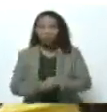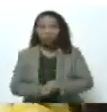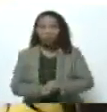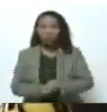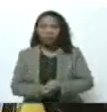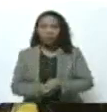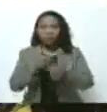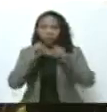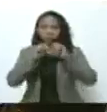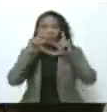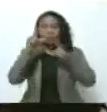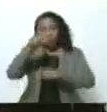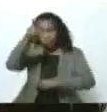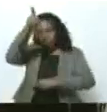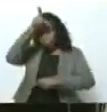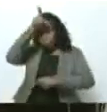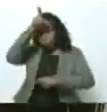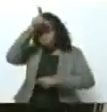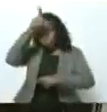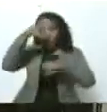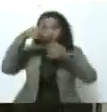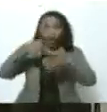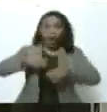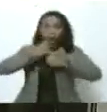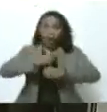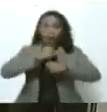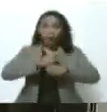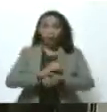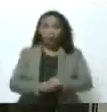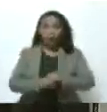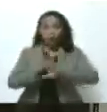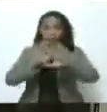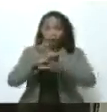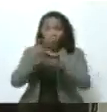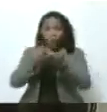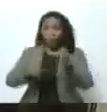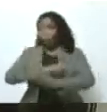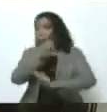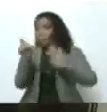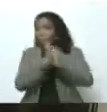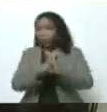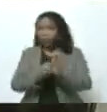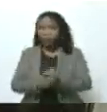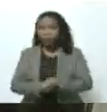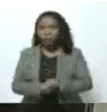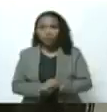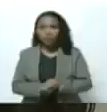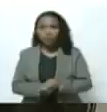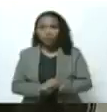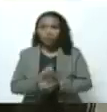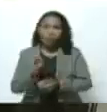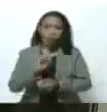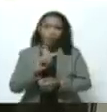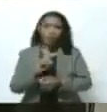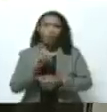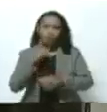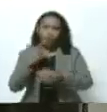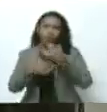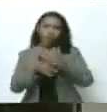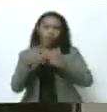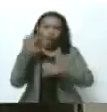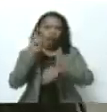unicornio. Bonito. ¿Y ya lo leíste completo? No, bueno, te queda tiempo para